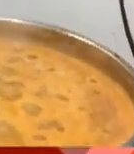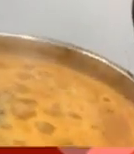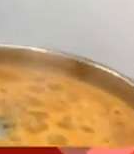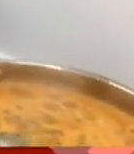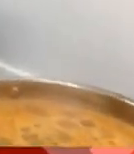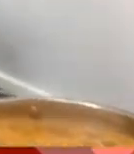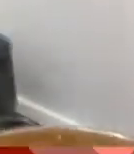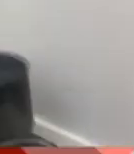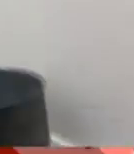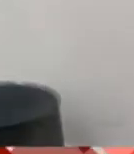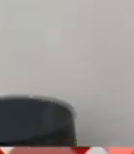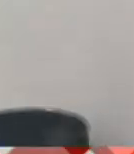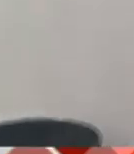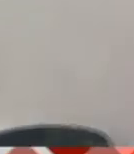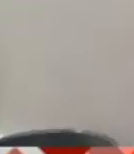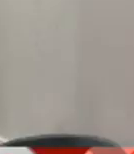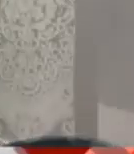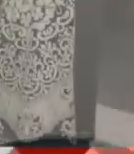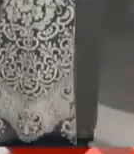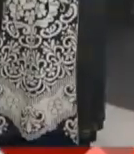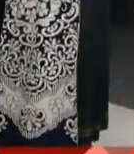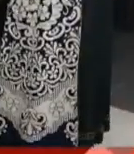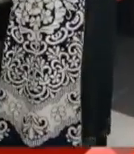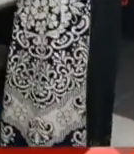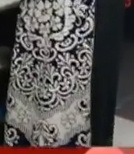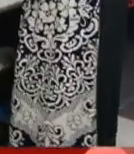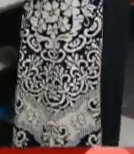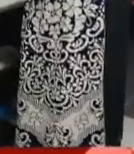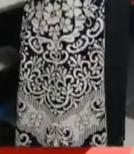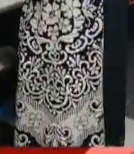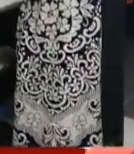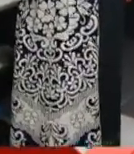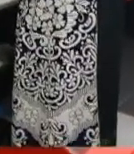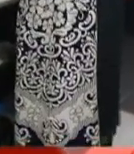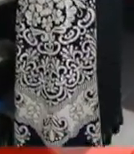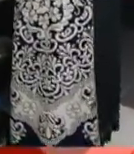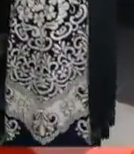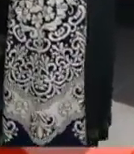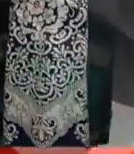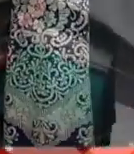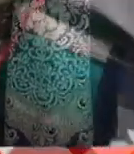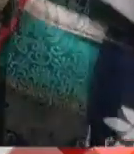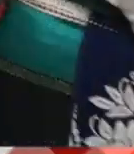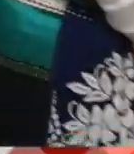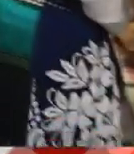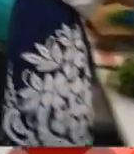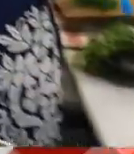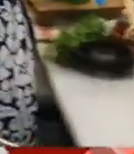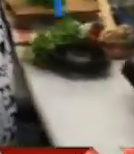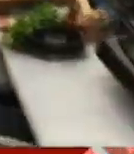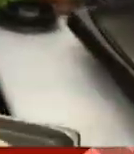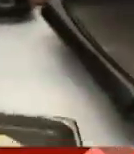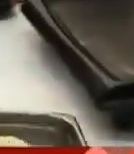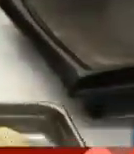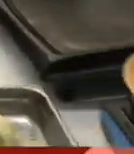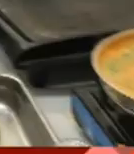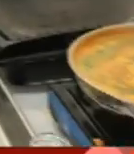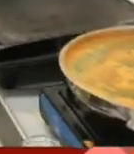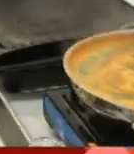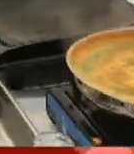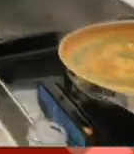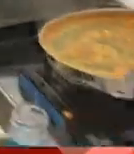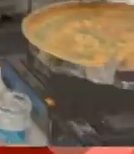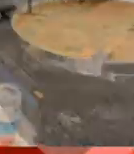hasta la cocina con Juana Bravo y Rosalba Morales, parte del grupo de mujeres purépechas que lograron que la UNESCO distinguiera la comida mexicana